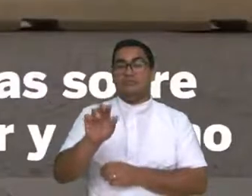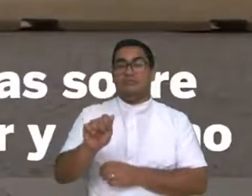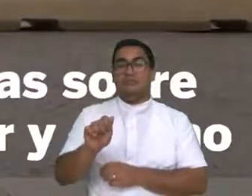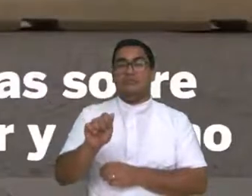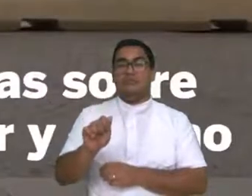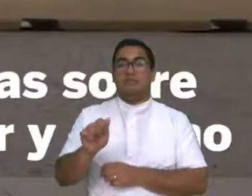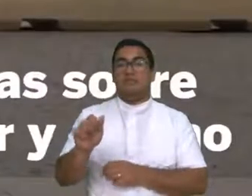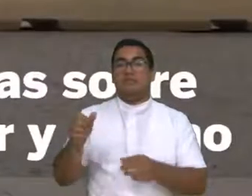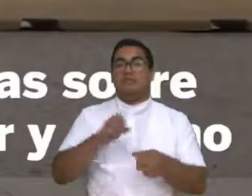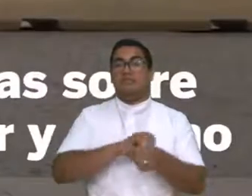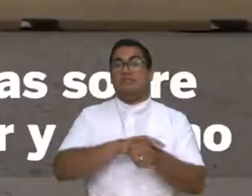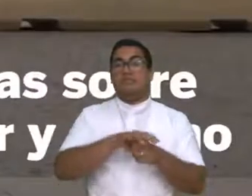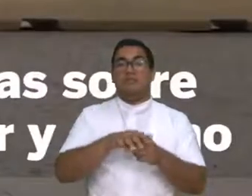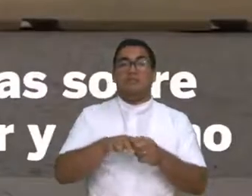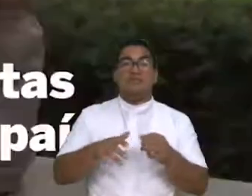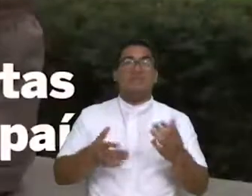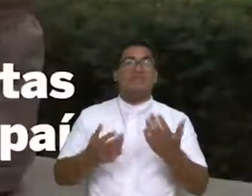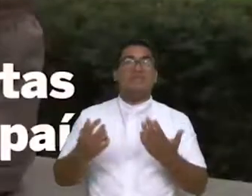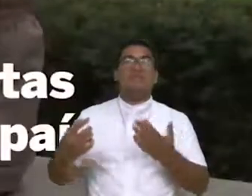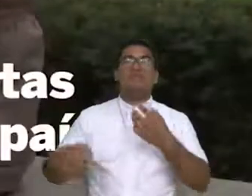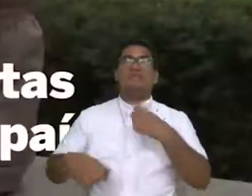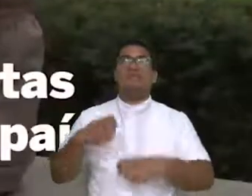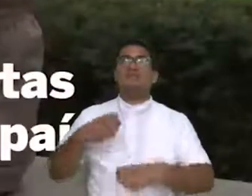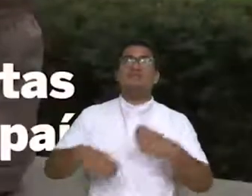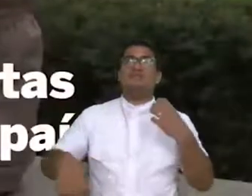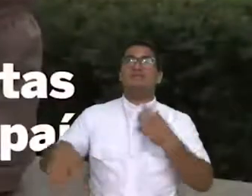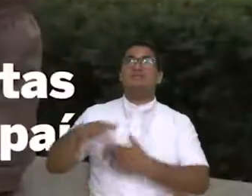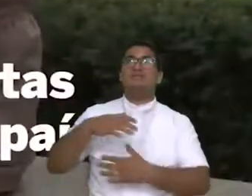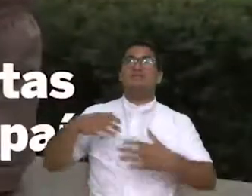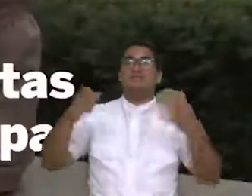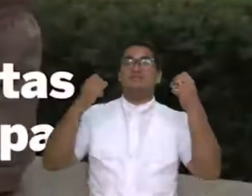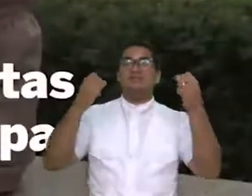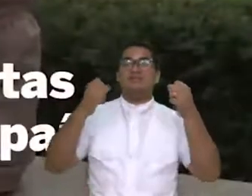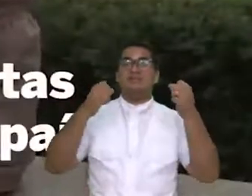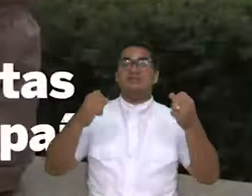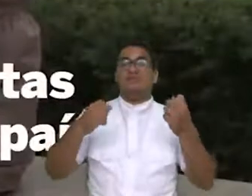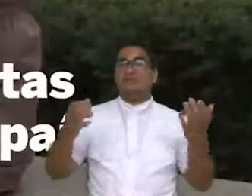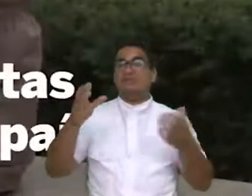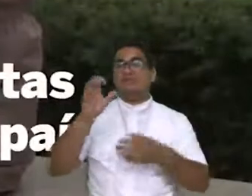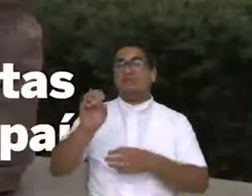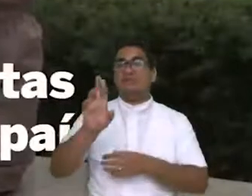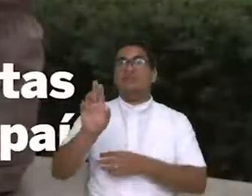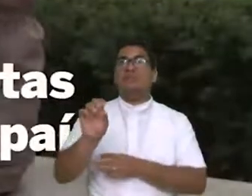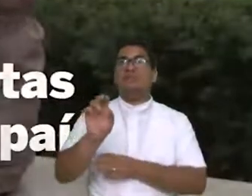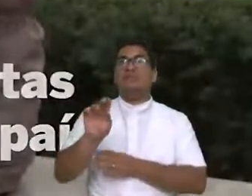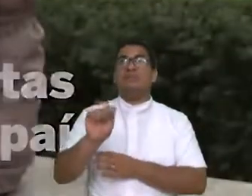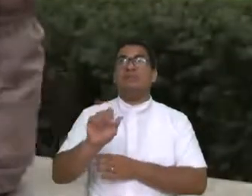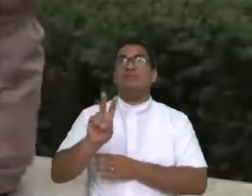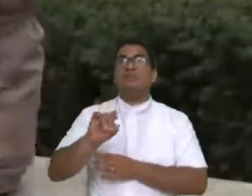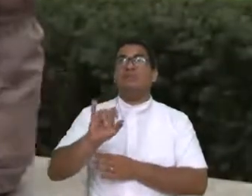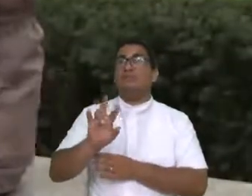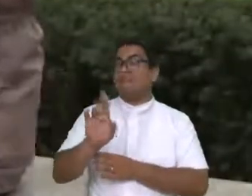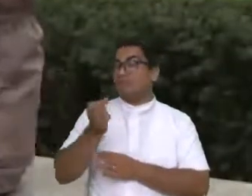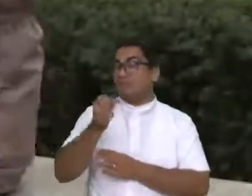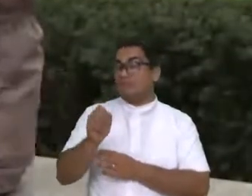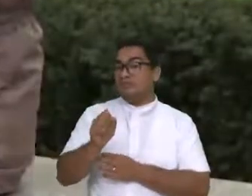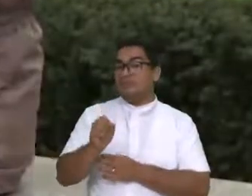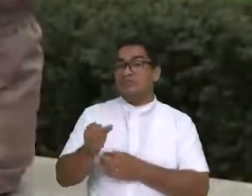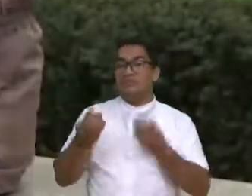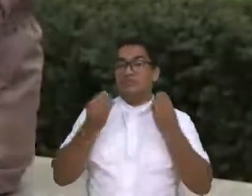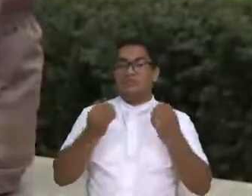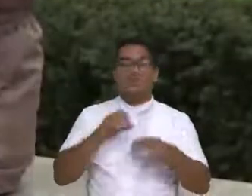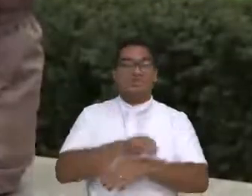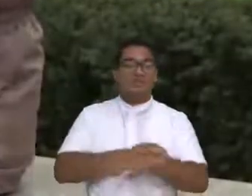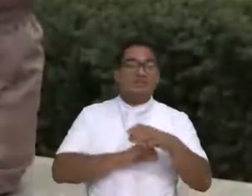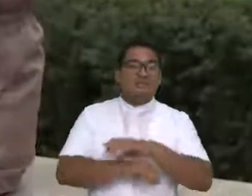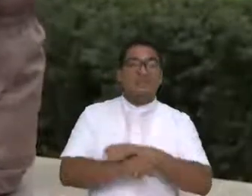muerto en medio de una revuelta surgida como protesta por las restricciones por coronavirus, mientras se extienden los motines en otras prisiones